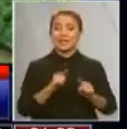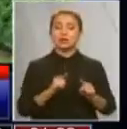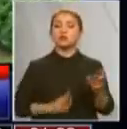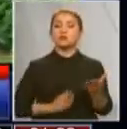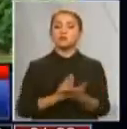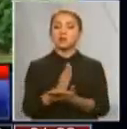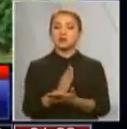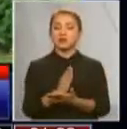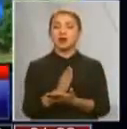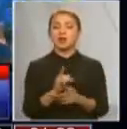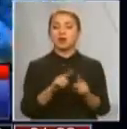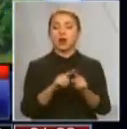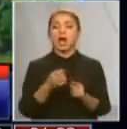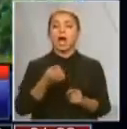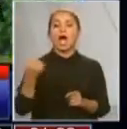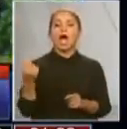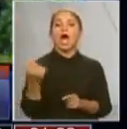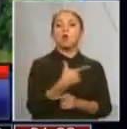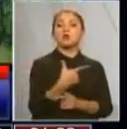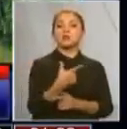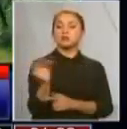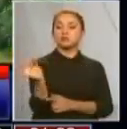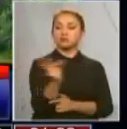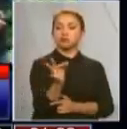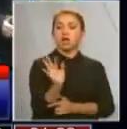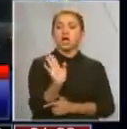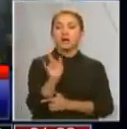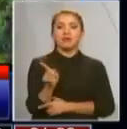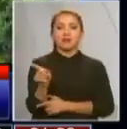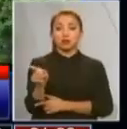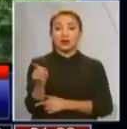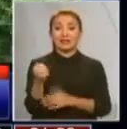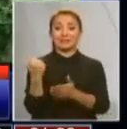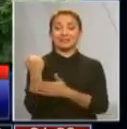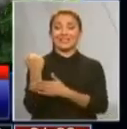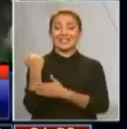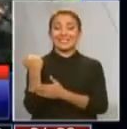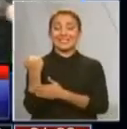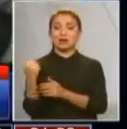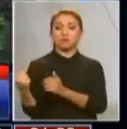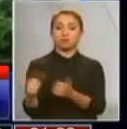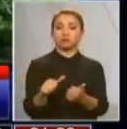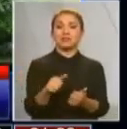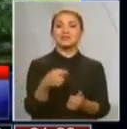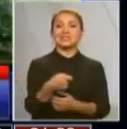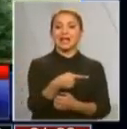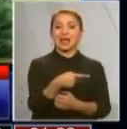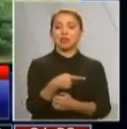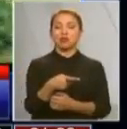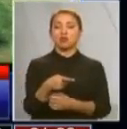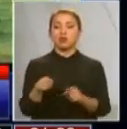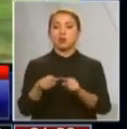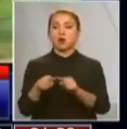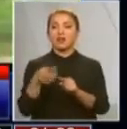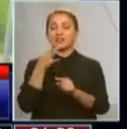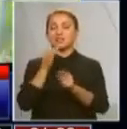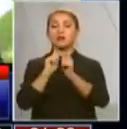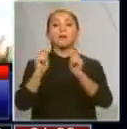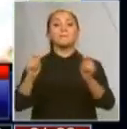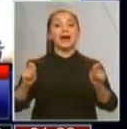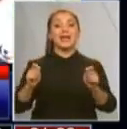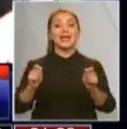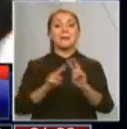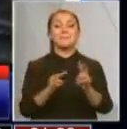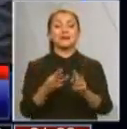nace de una acusación de un derrotado candidato de la derecha al Senado que judicializó la campaña y me